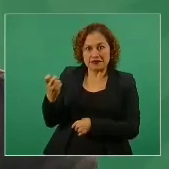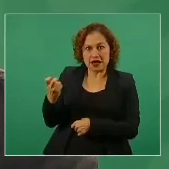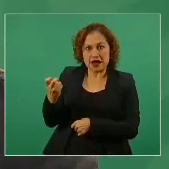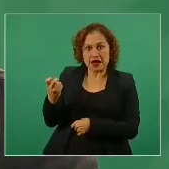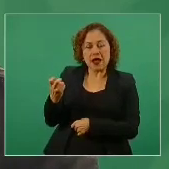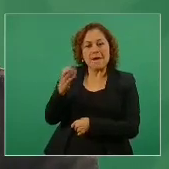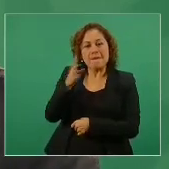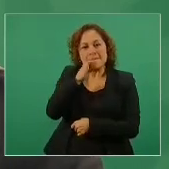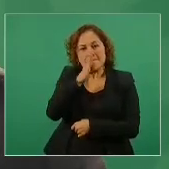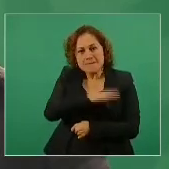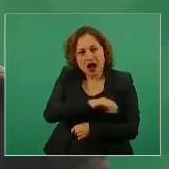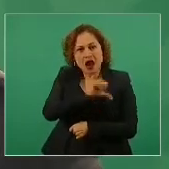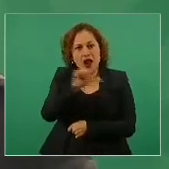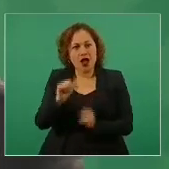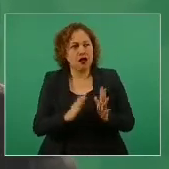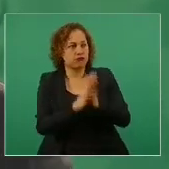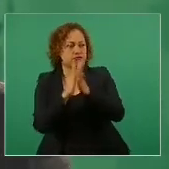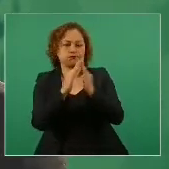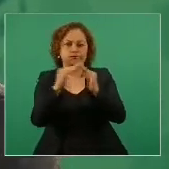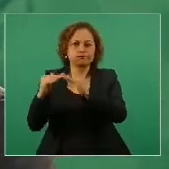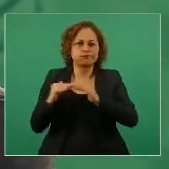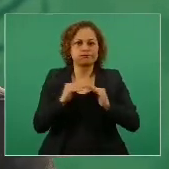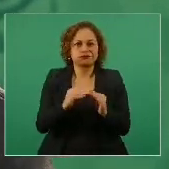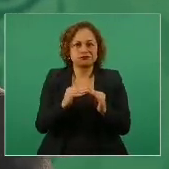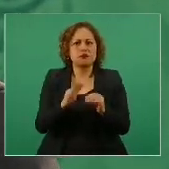democracia. Porque la democracia